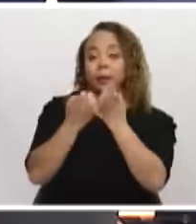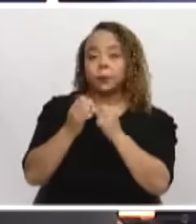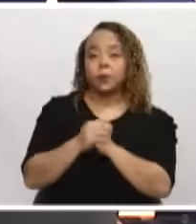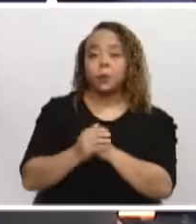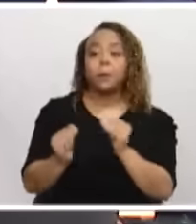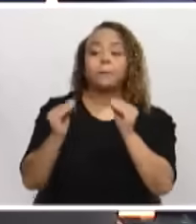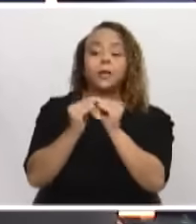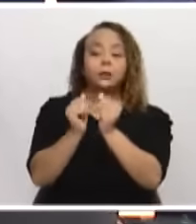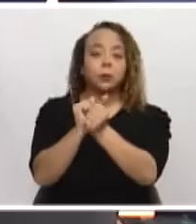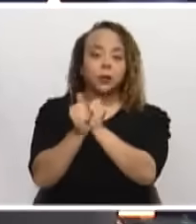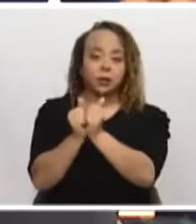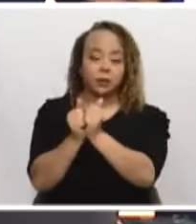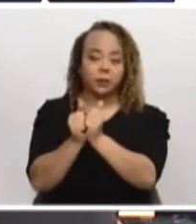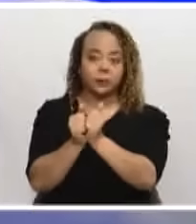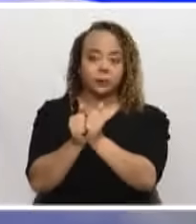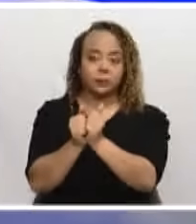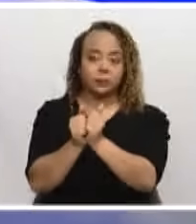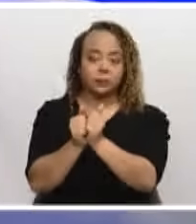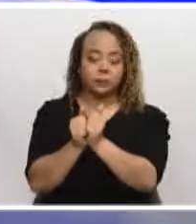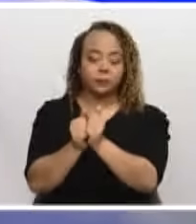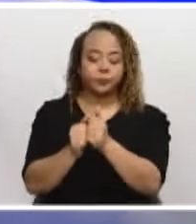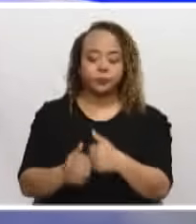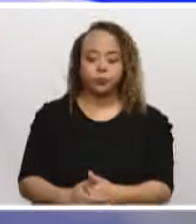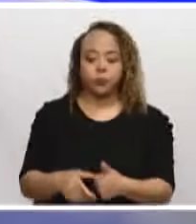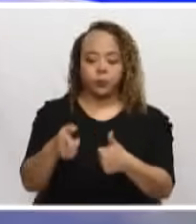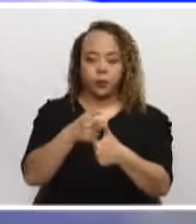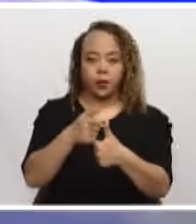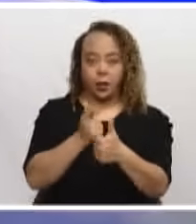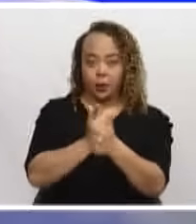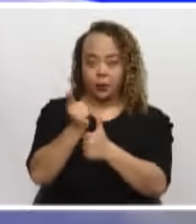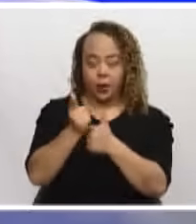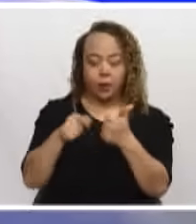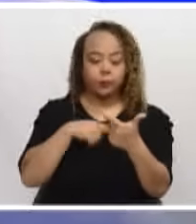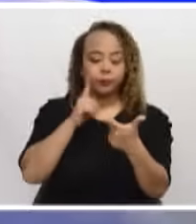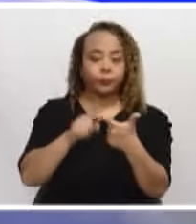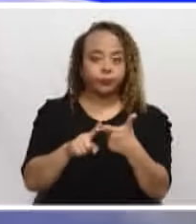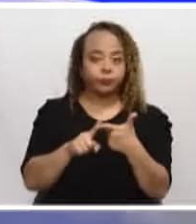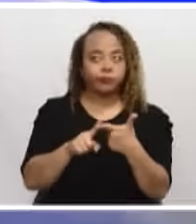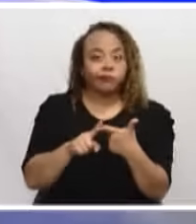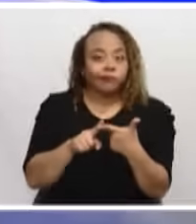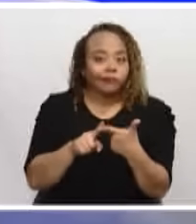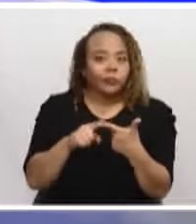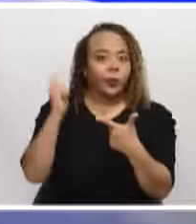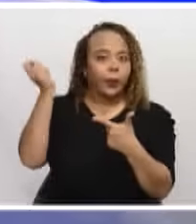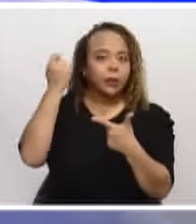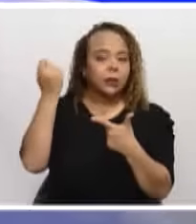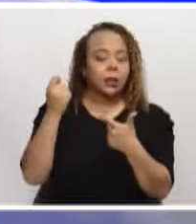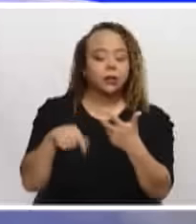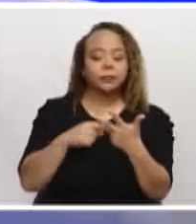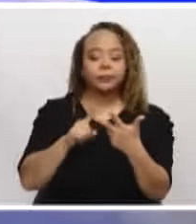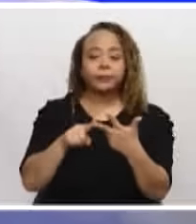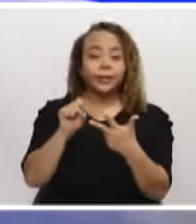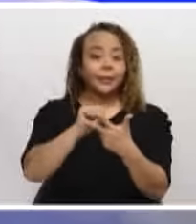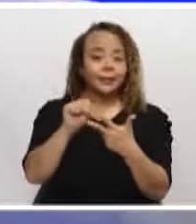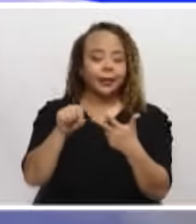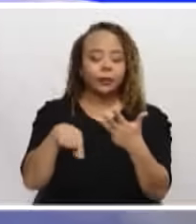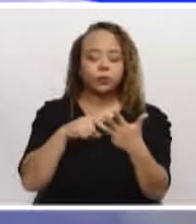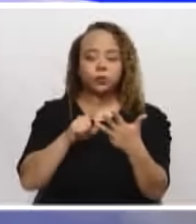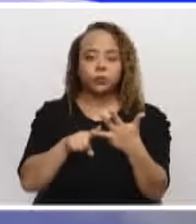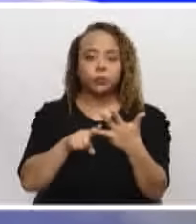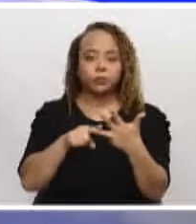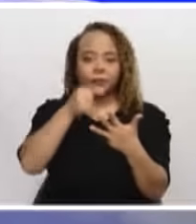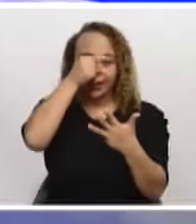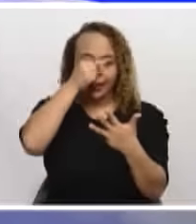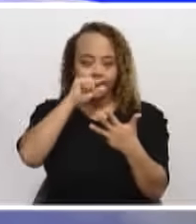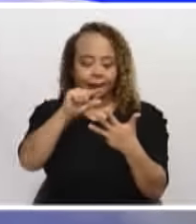más competitivo que Liberia que guanacasteca que Santos